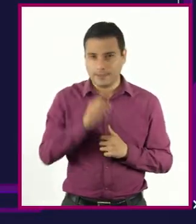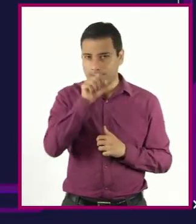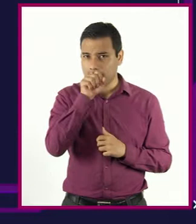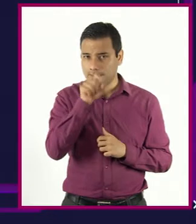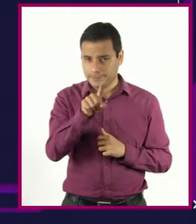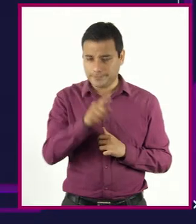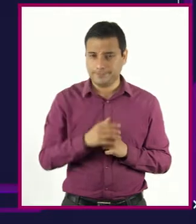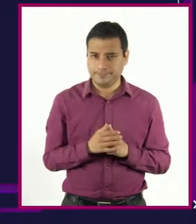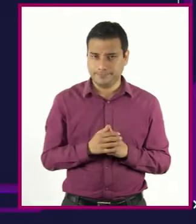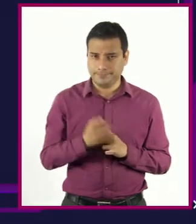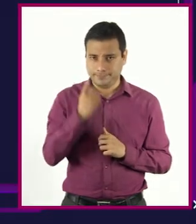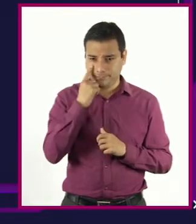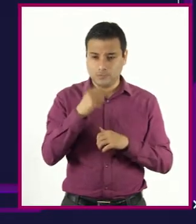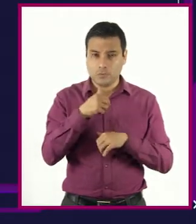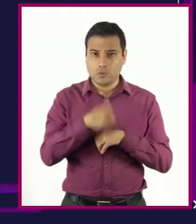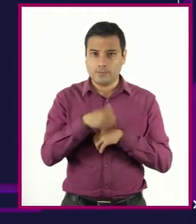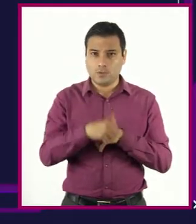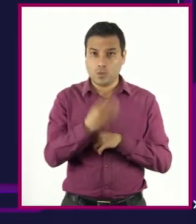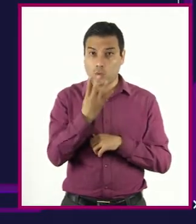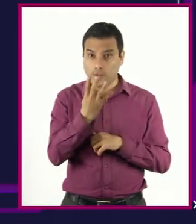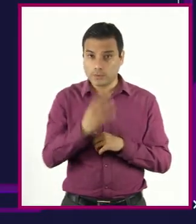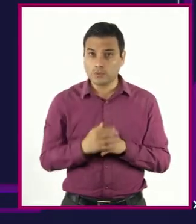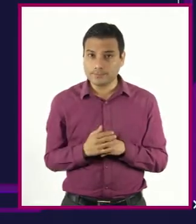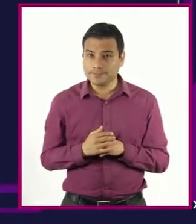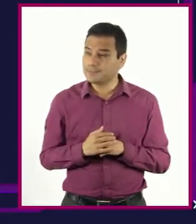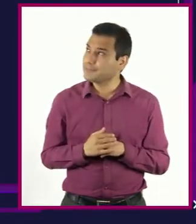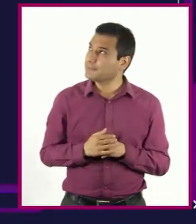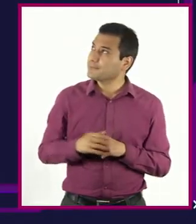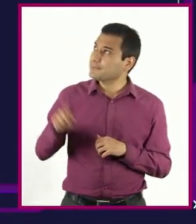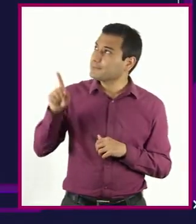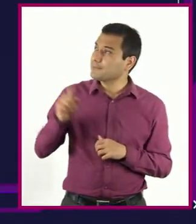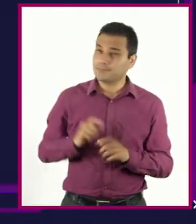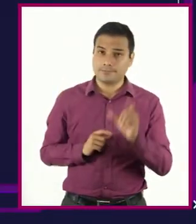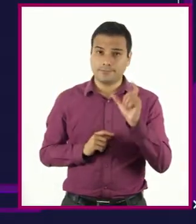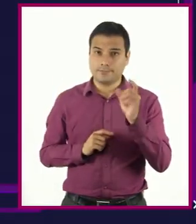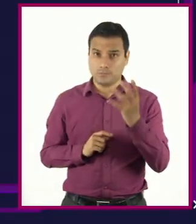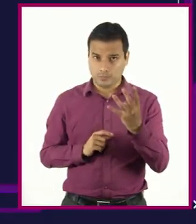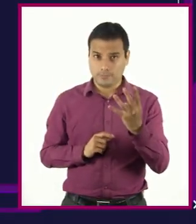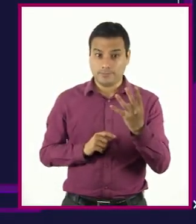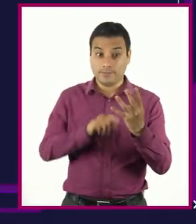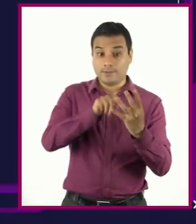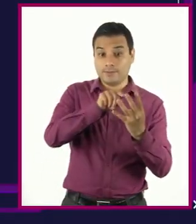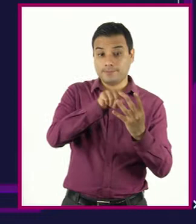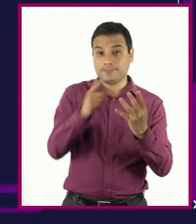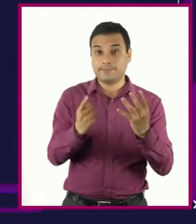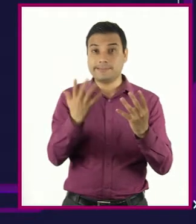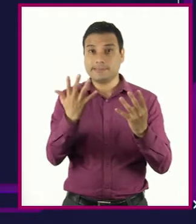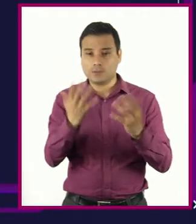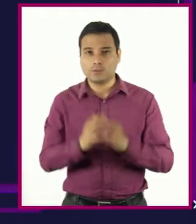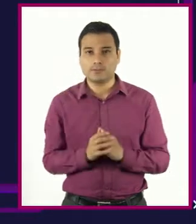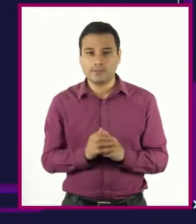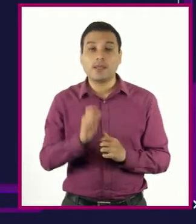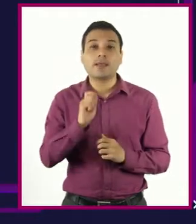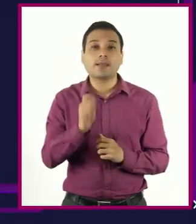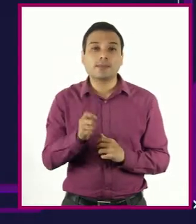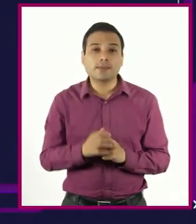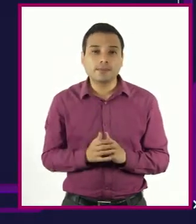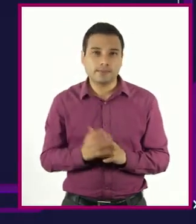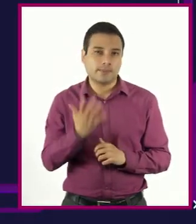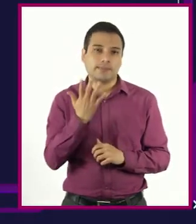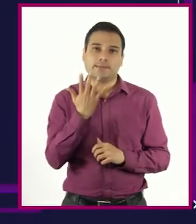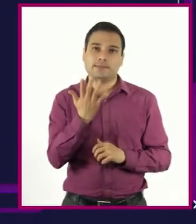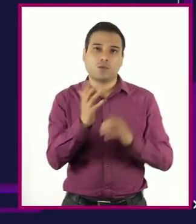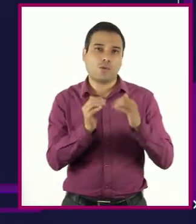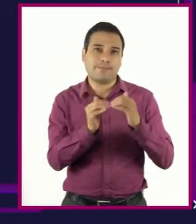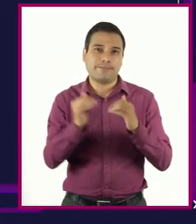decir que el número 4 se ubica a la izquierda del número 5, por lo que es menor, y la relación se representa